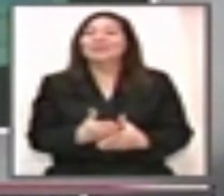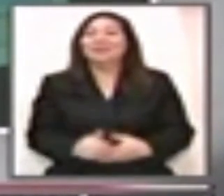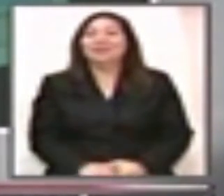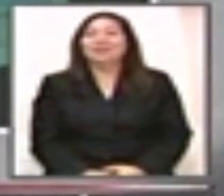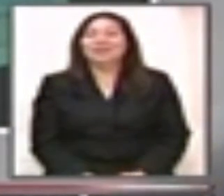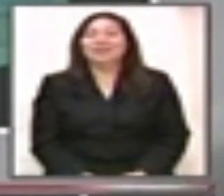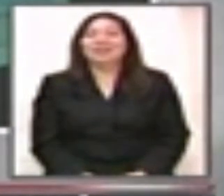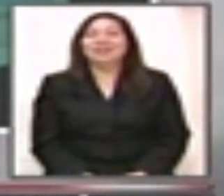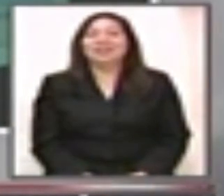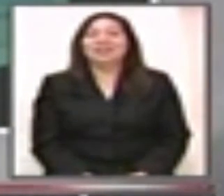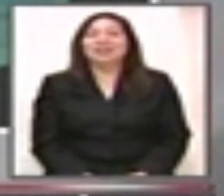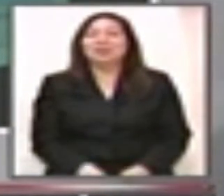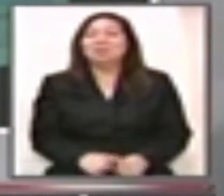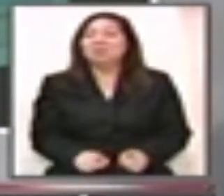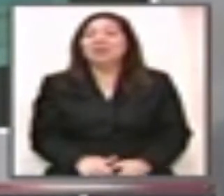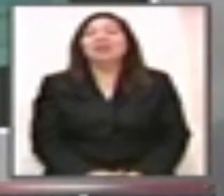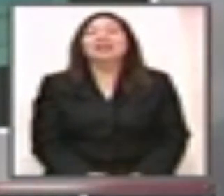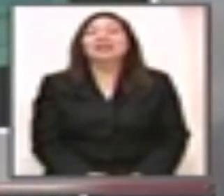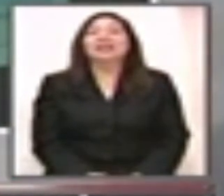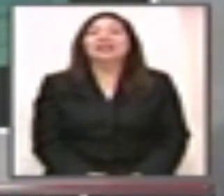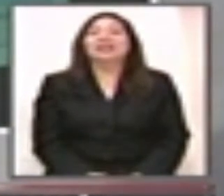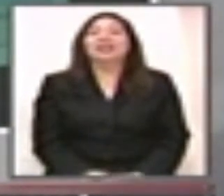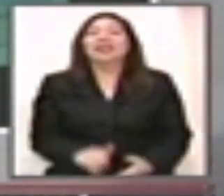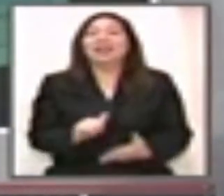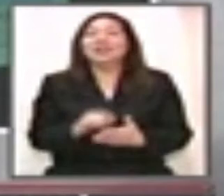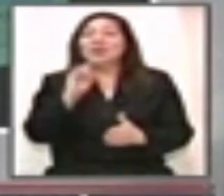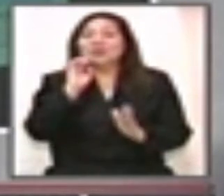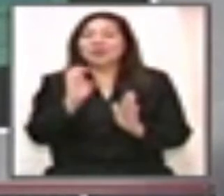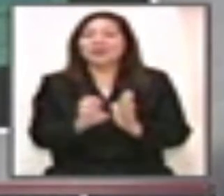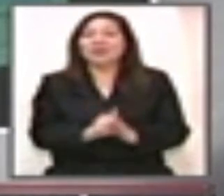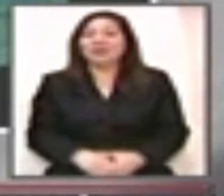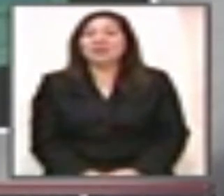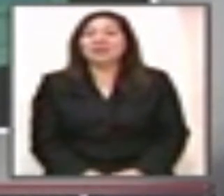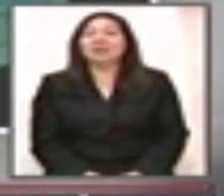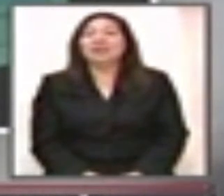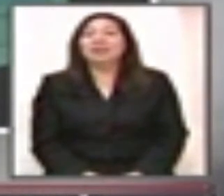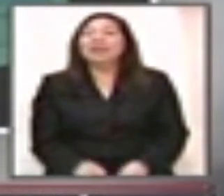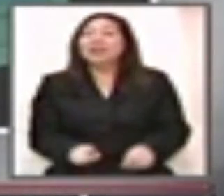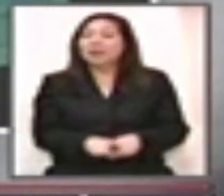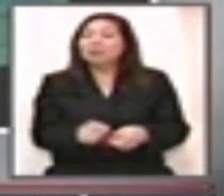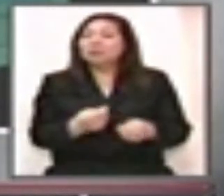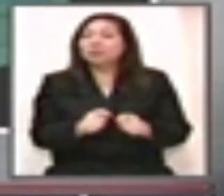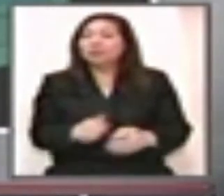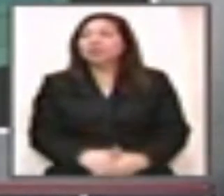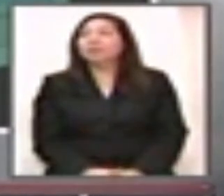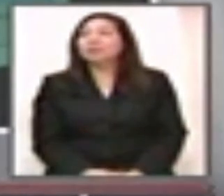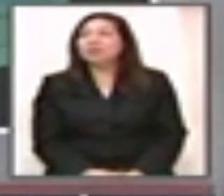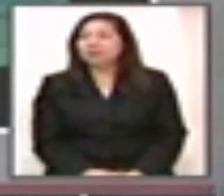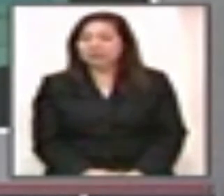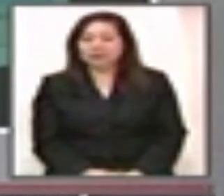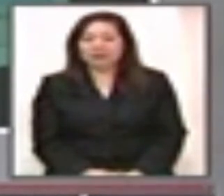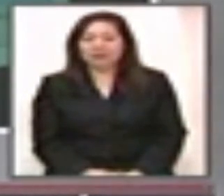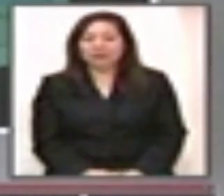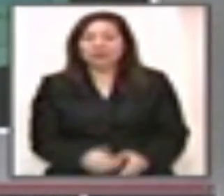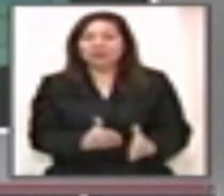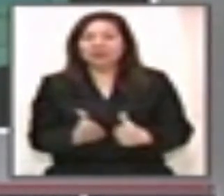para poder avanzar más rápidamente, y este es un ejemplo que el Perú también ha exportado tecnología. El Perú es